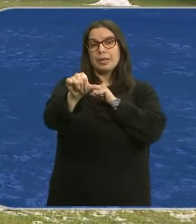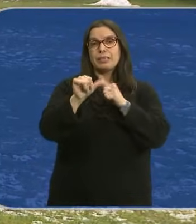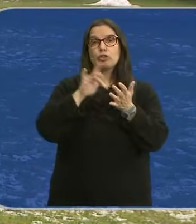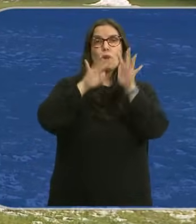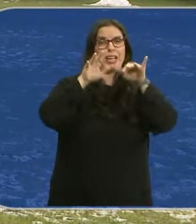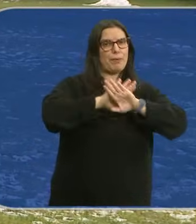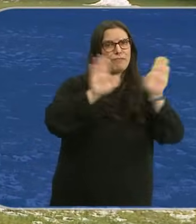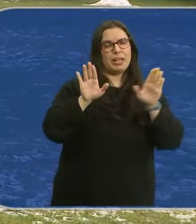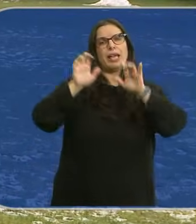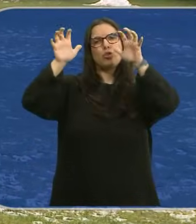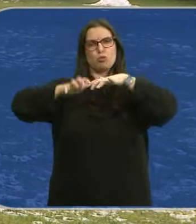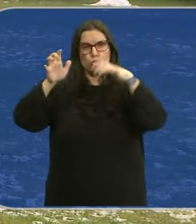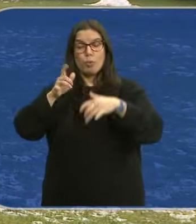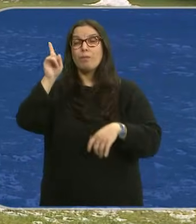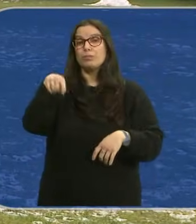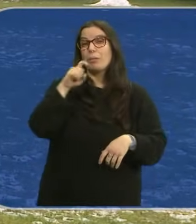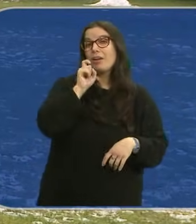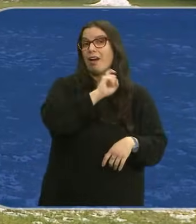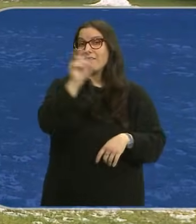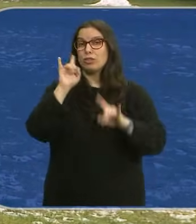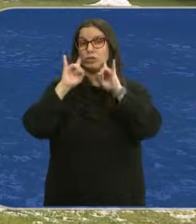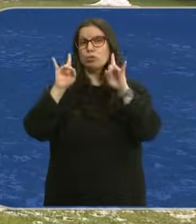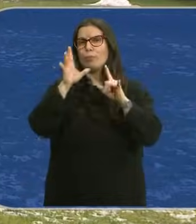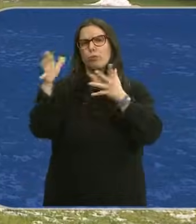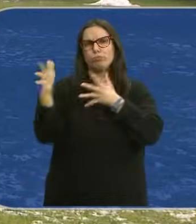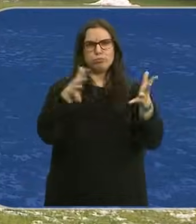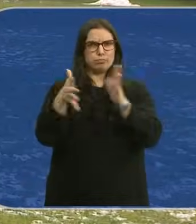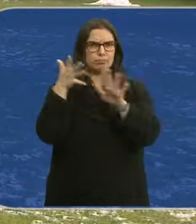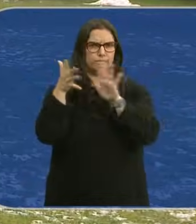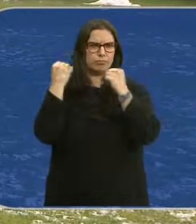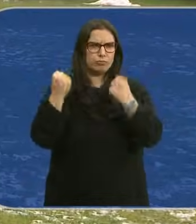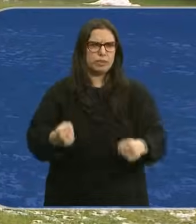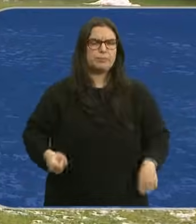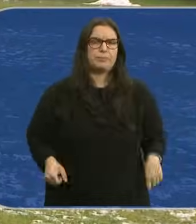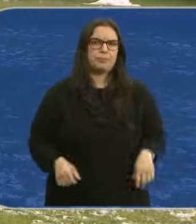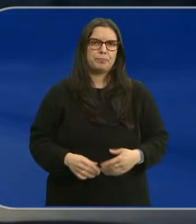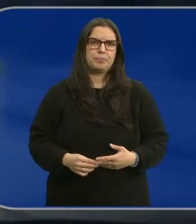lluvias y también estar atentos a esas alertas por fuertes rachas de viento.